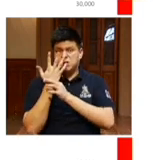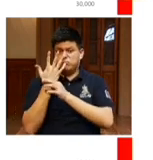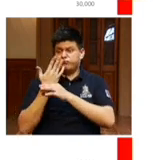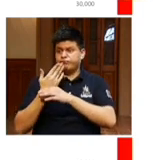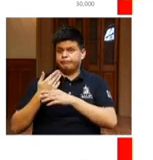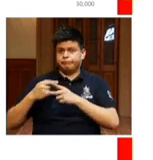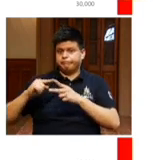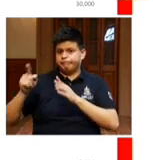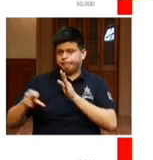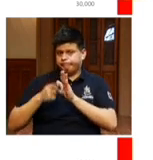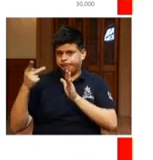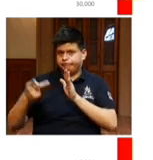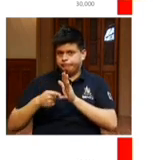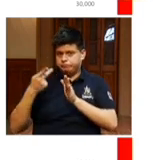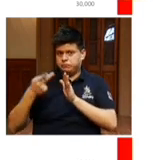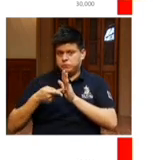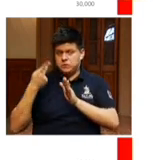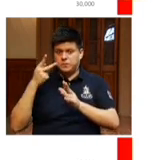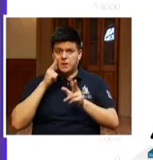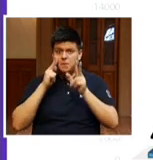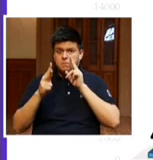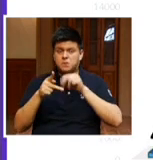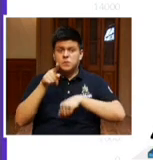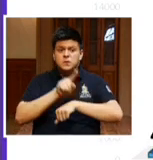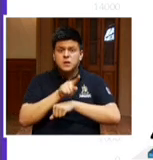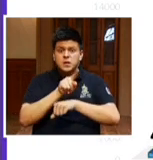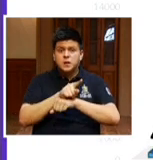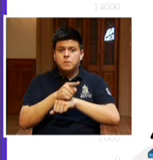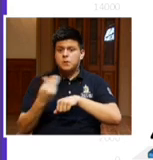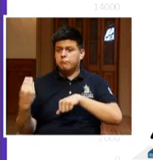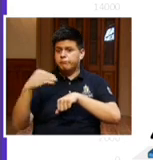días se van sumando los casos.